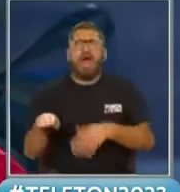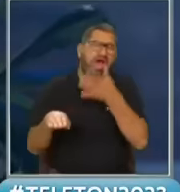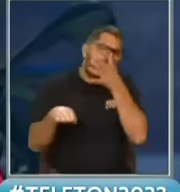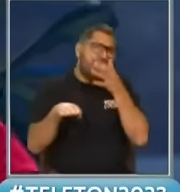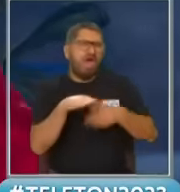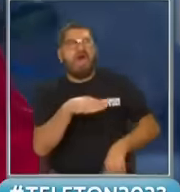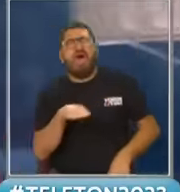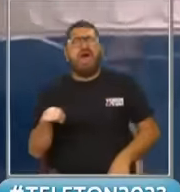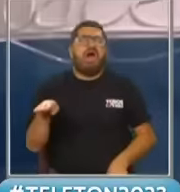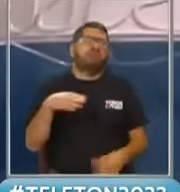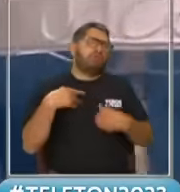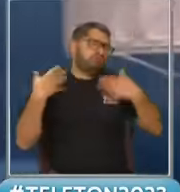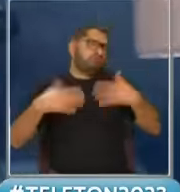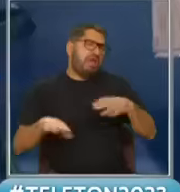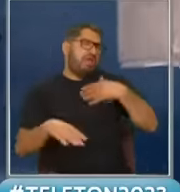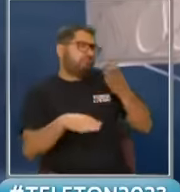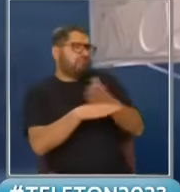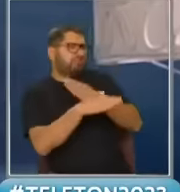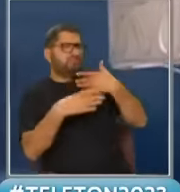Y...